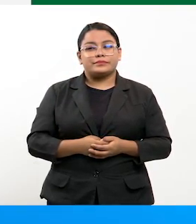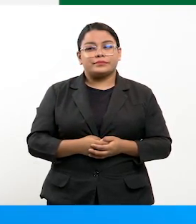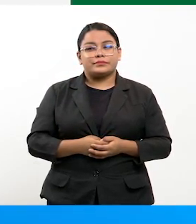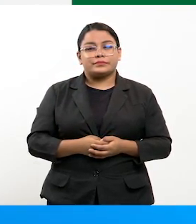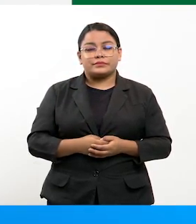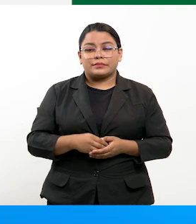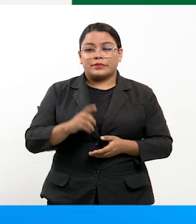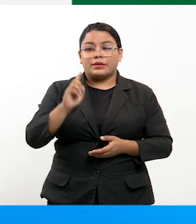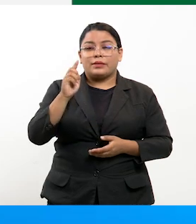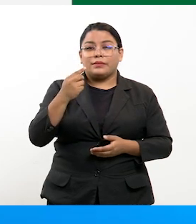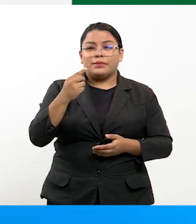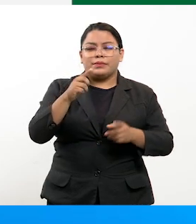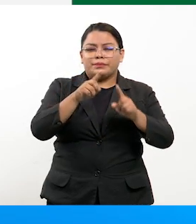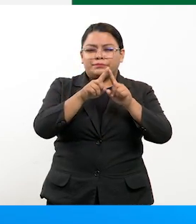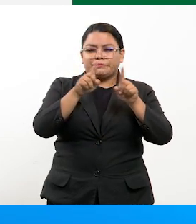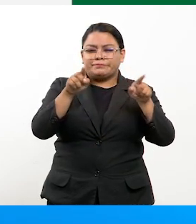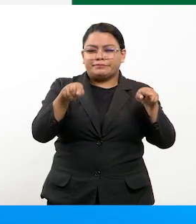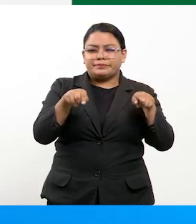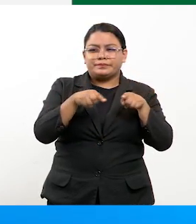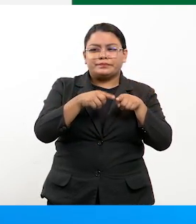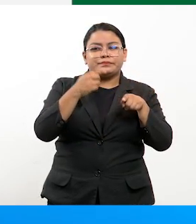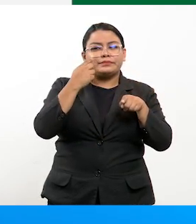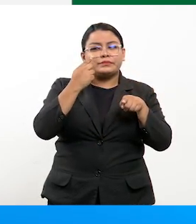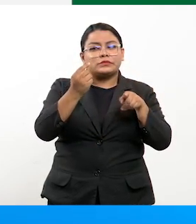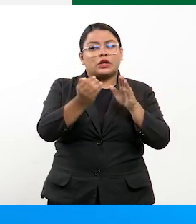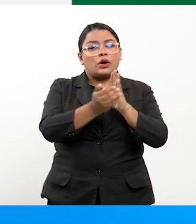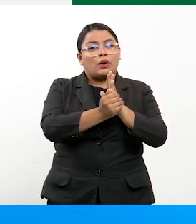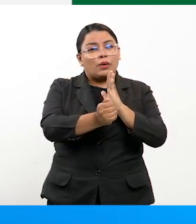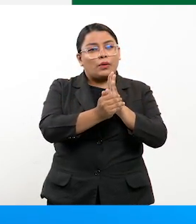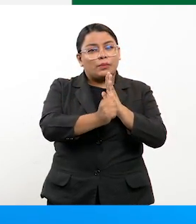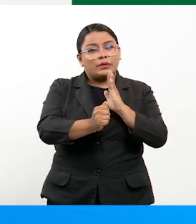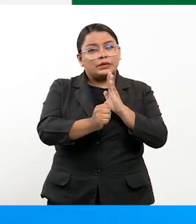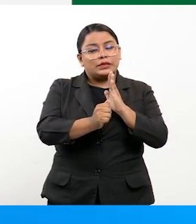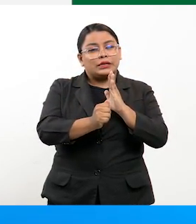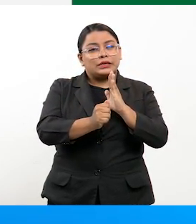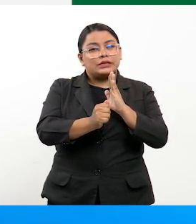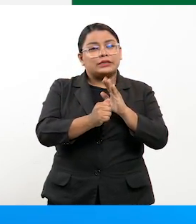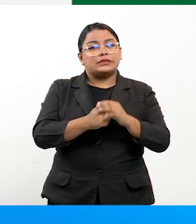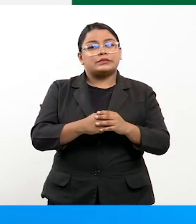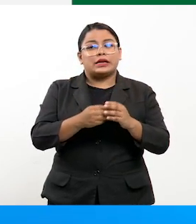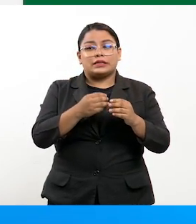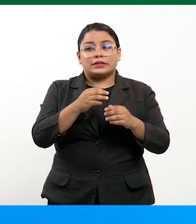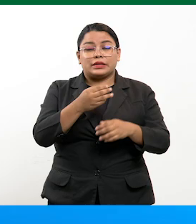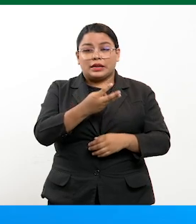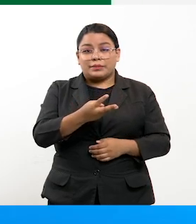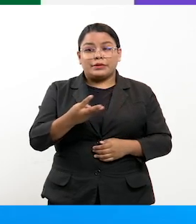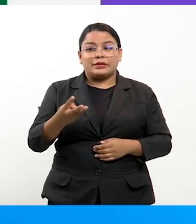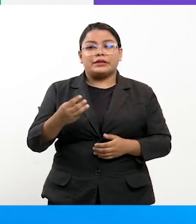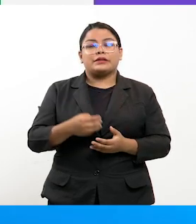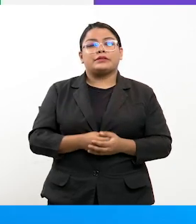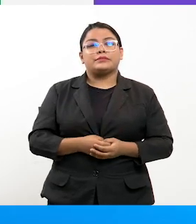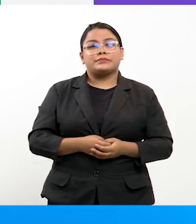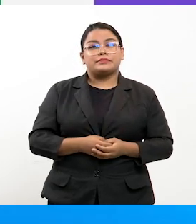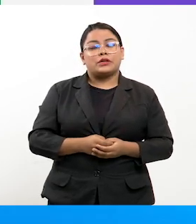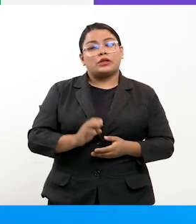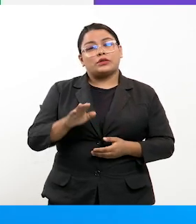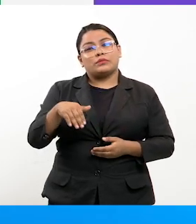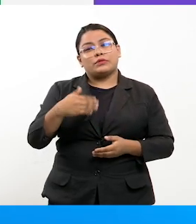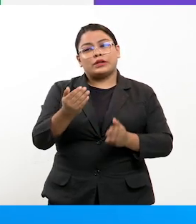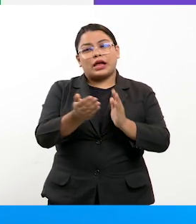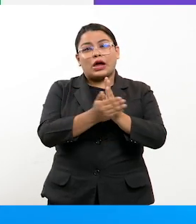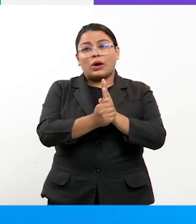En el primer recuadro observamos las competencias transversales de la asignatura. Luego,